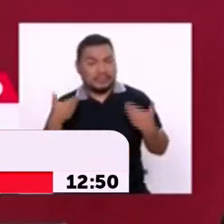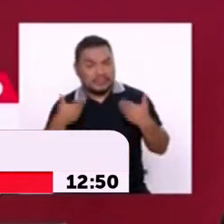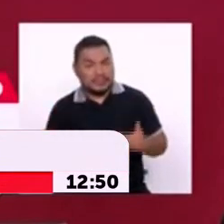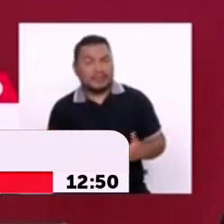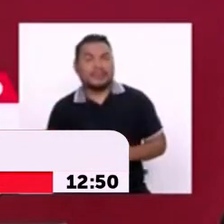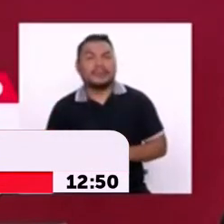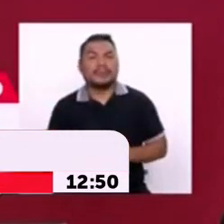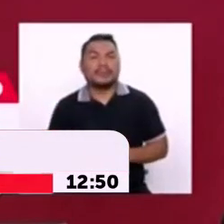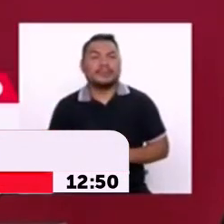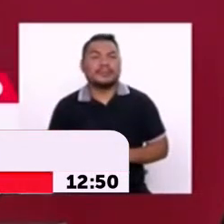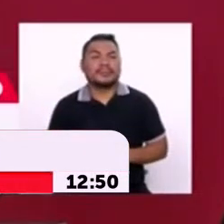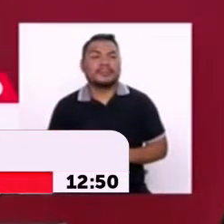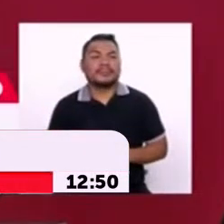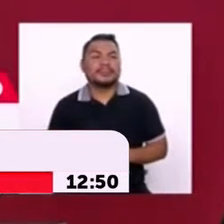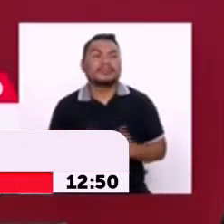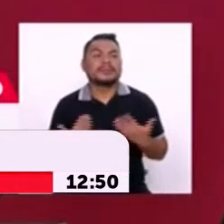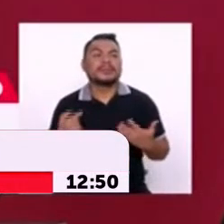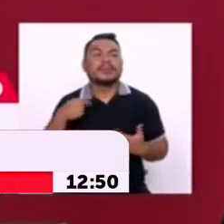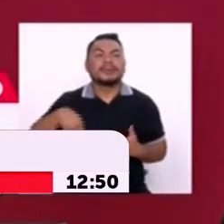presidenta,